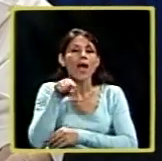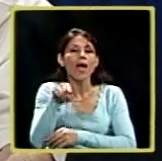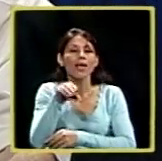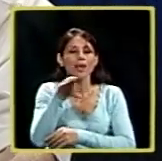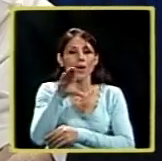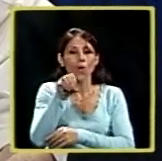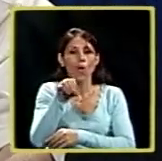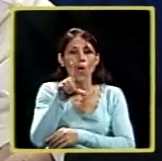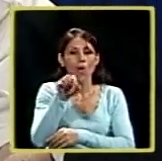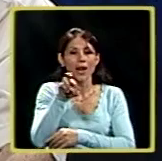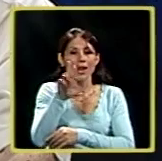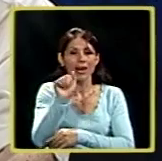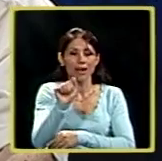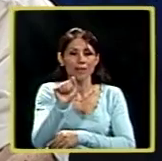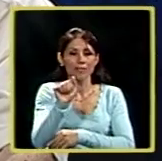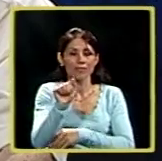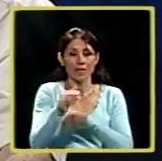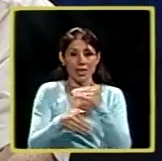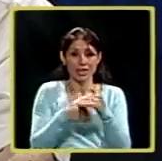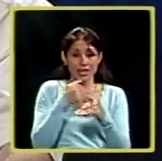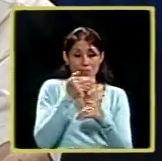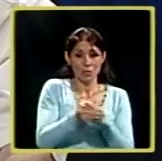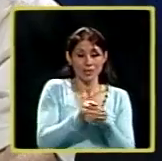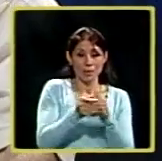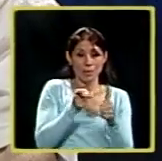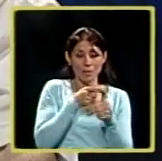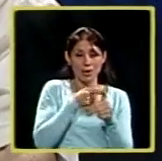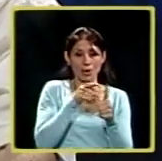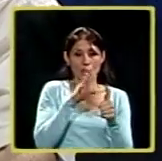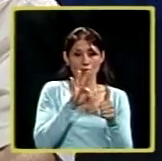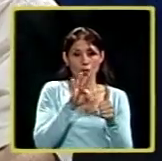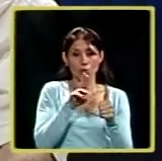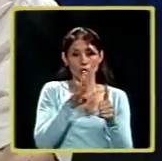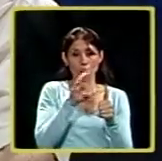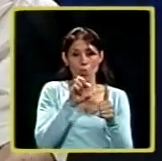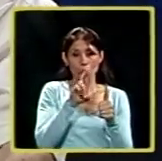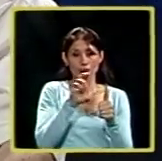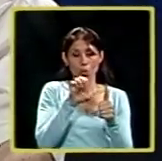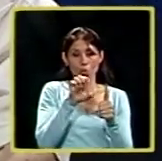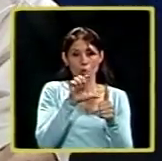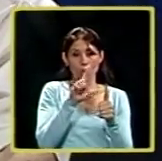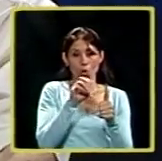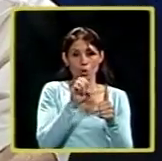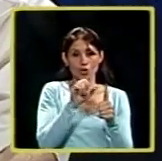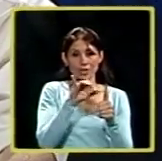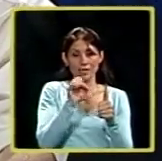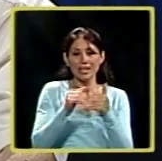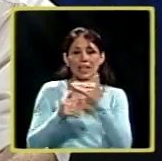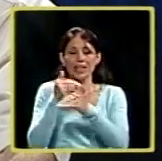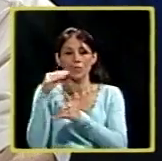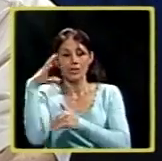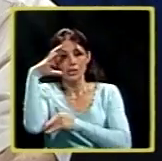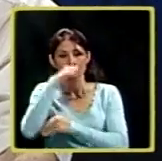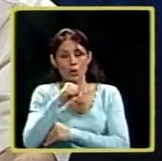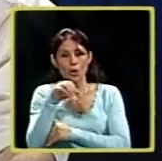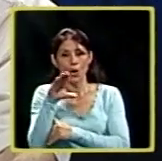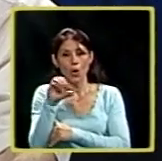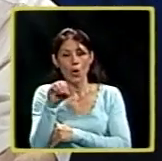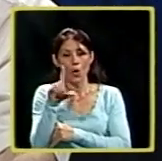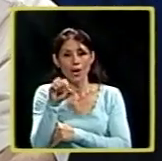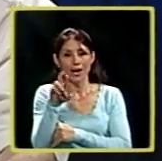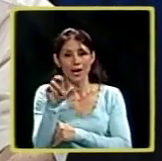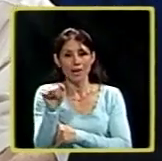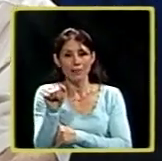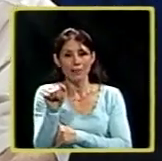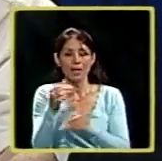el bacilo de la tuberculosis, descubrió el bacilo del cólera. Y ya en este sentido